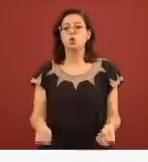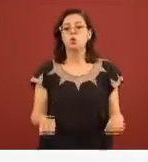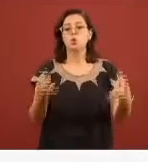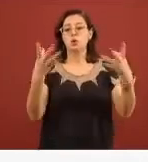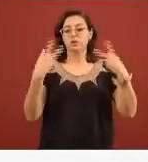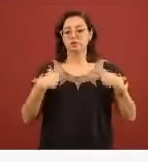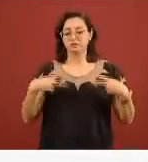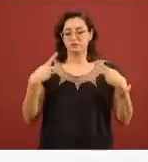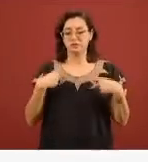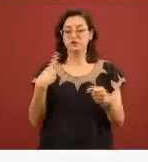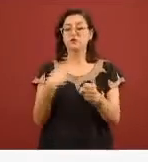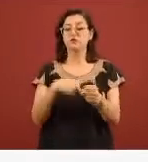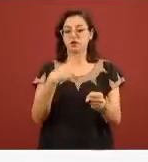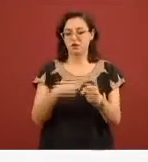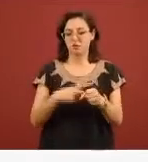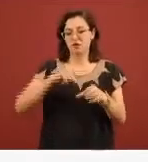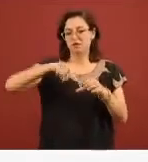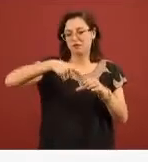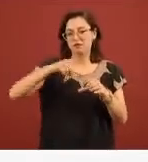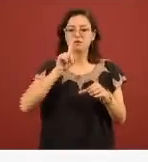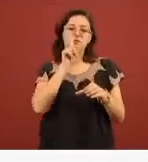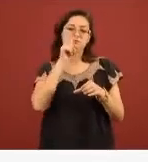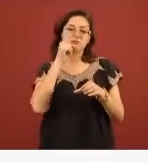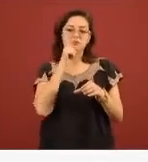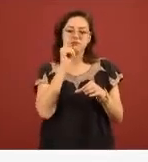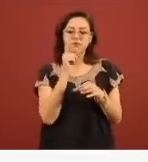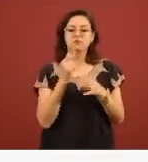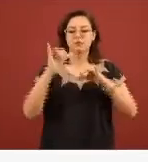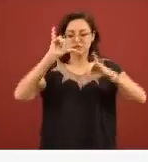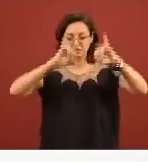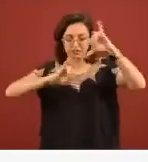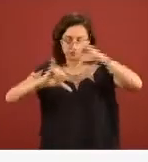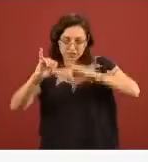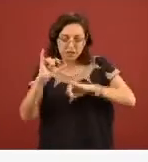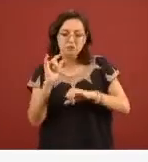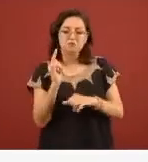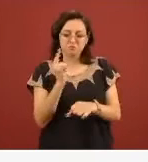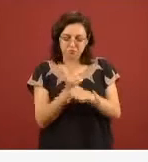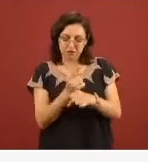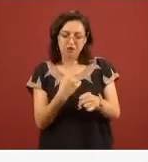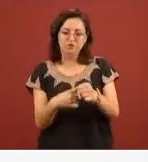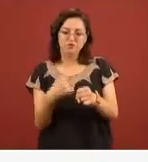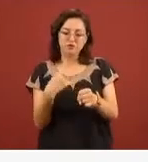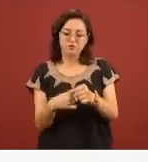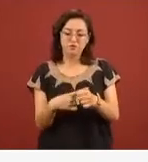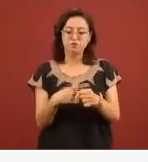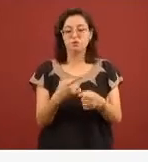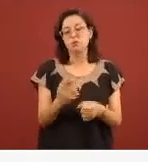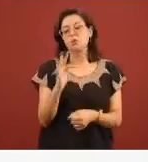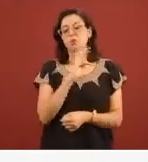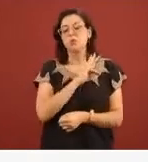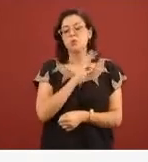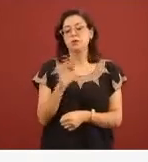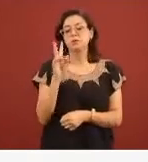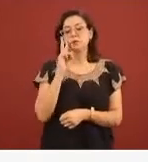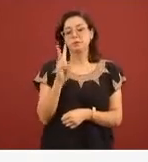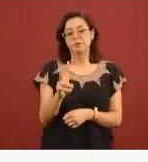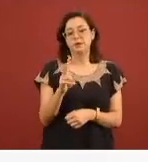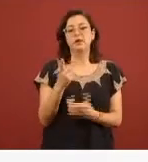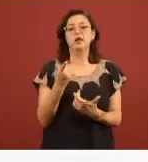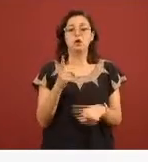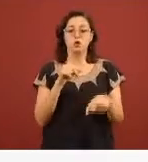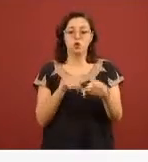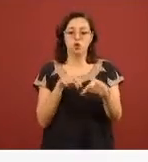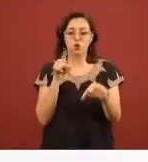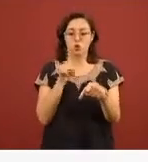confirmados por laboratorio, y la coloración responde precisamente a la cantidad o mayor carga